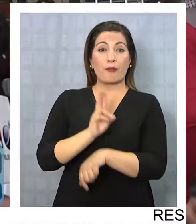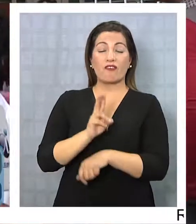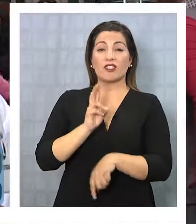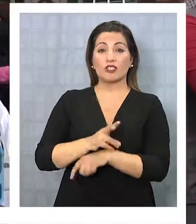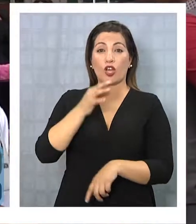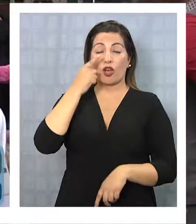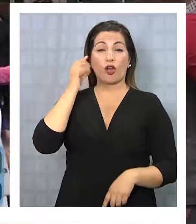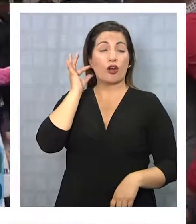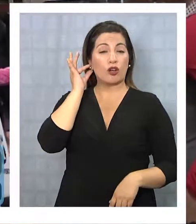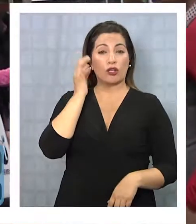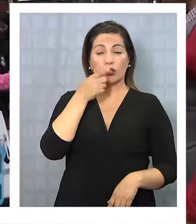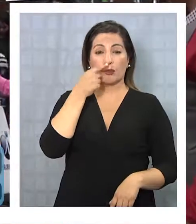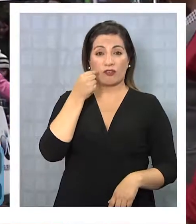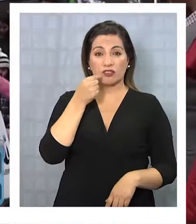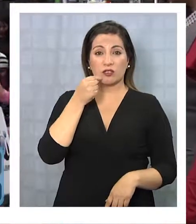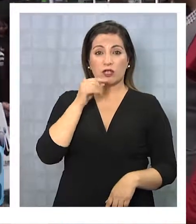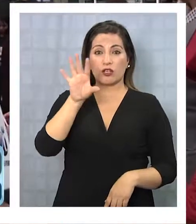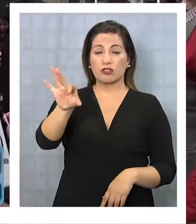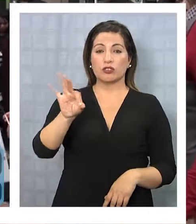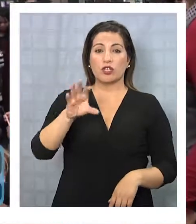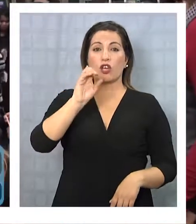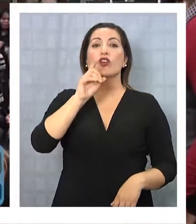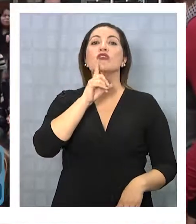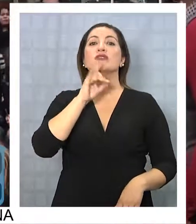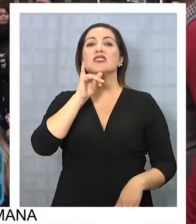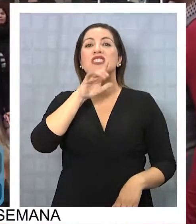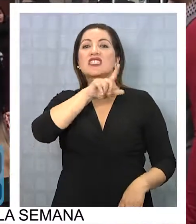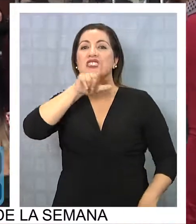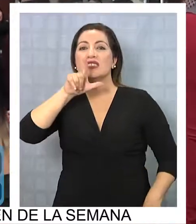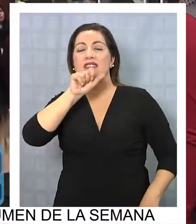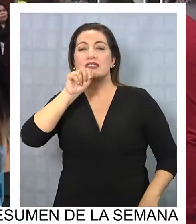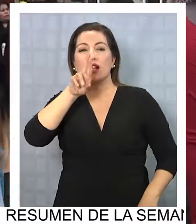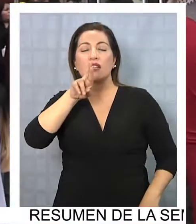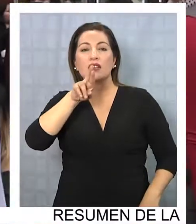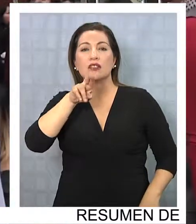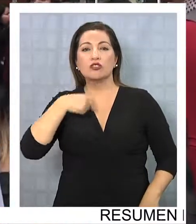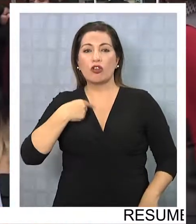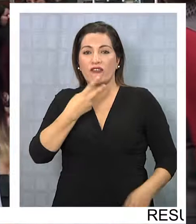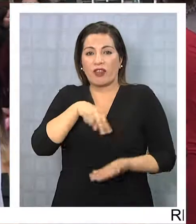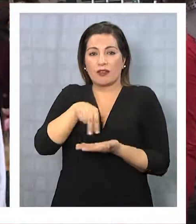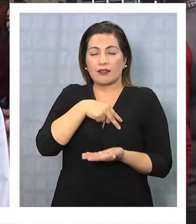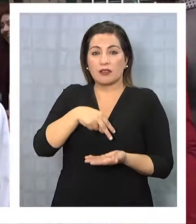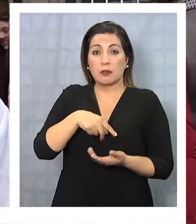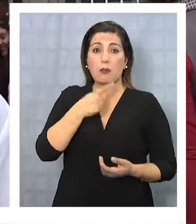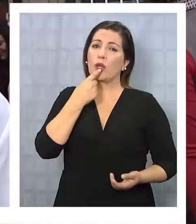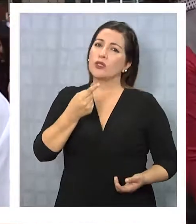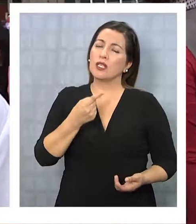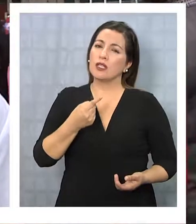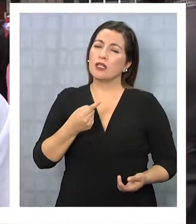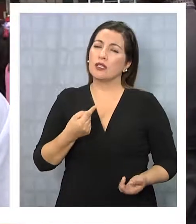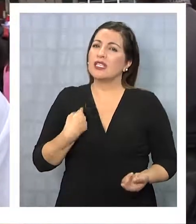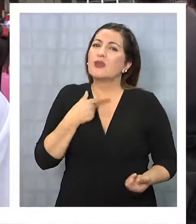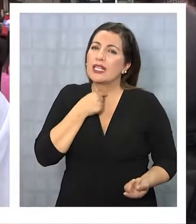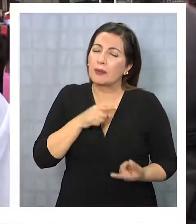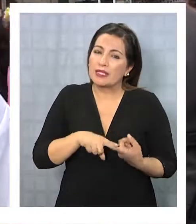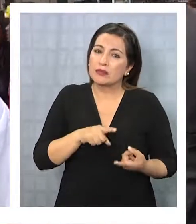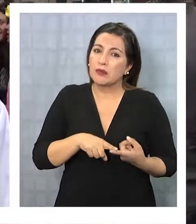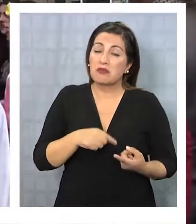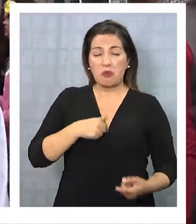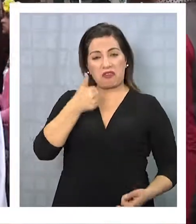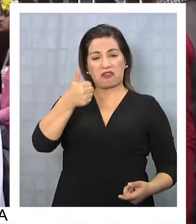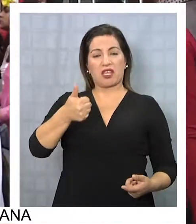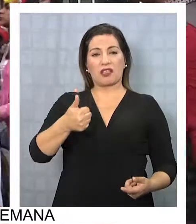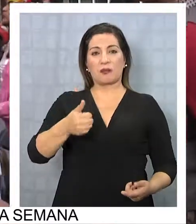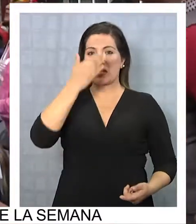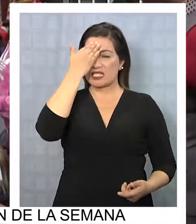y tenemos que bailarlo. ¿Qué te parece participar de esta actividad? Bien, ahí presentarse en frente